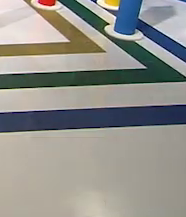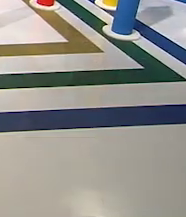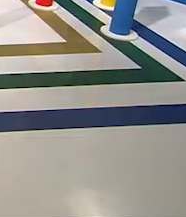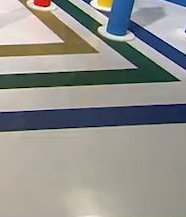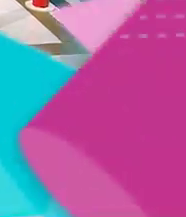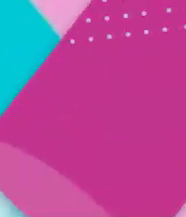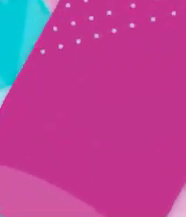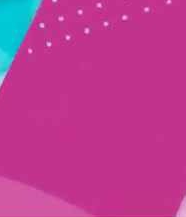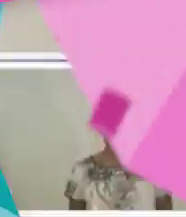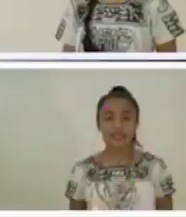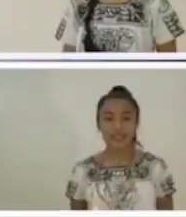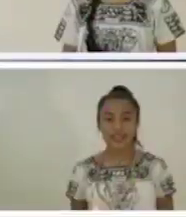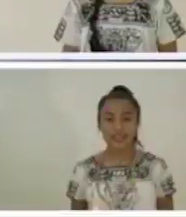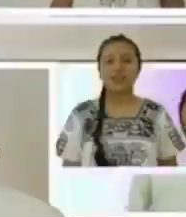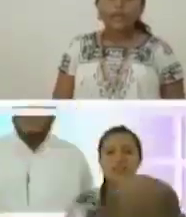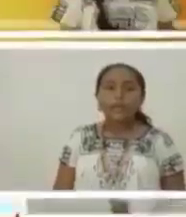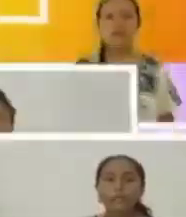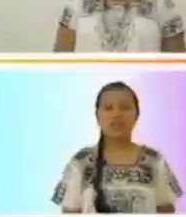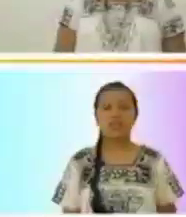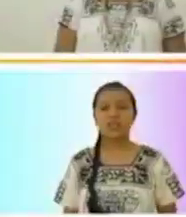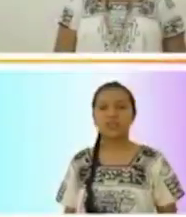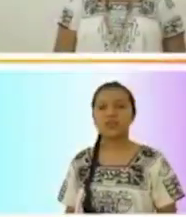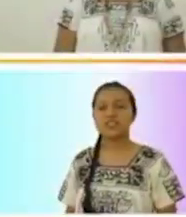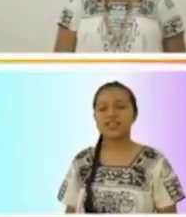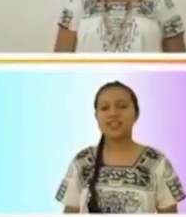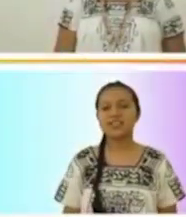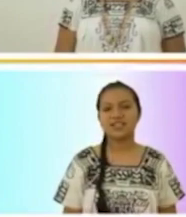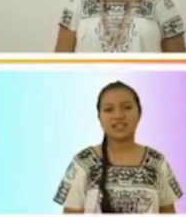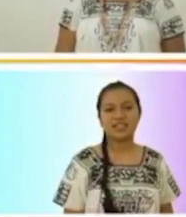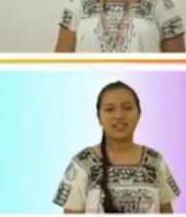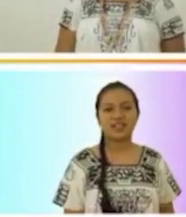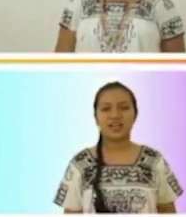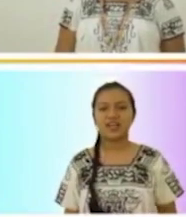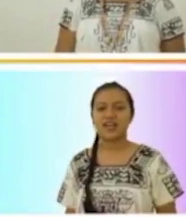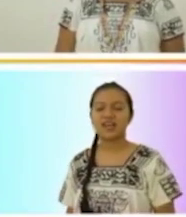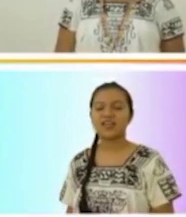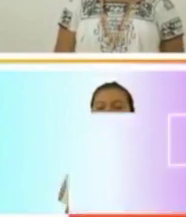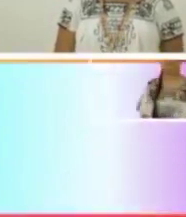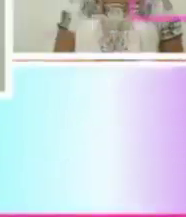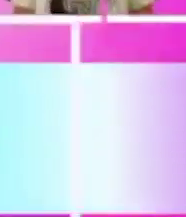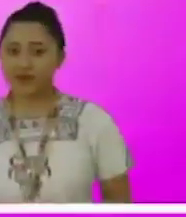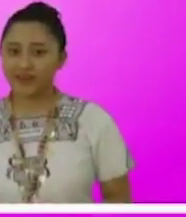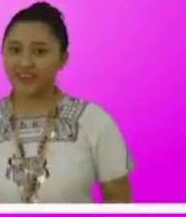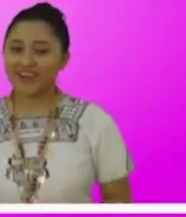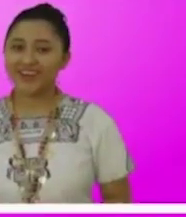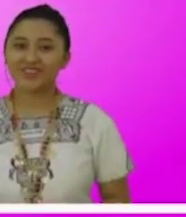Si no tienes el libro de texto o necesitas ayuda para responder las preguntas, contáctanos.